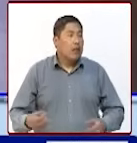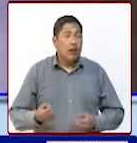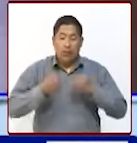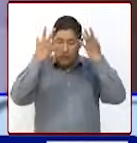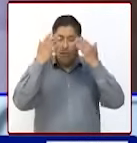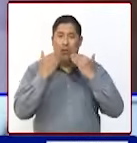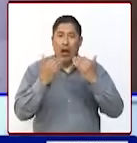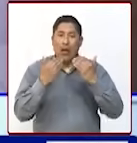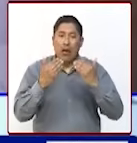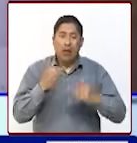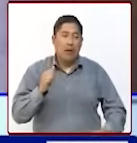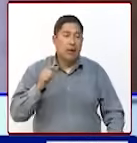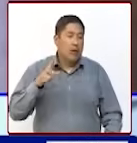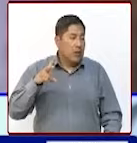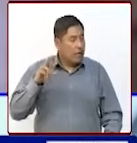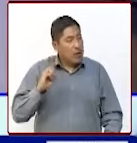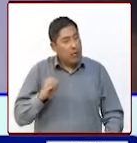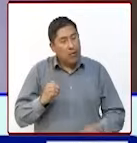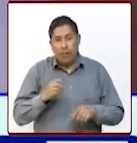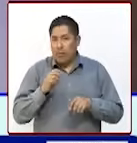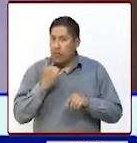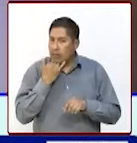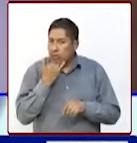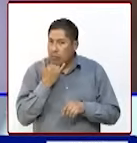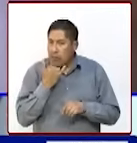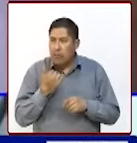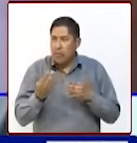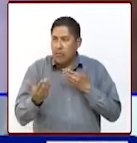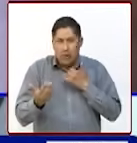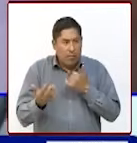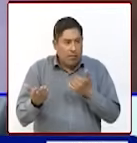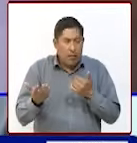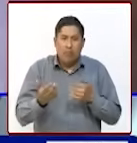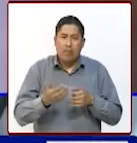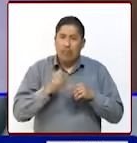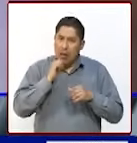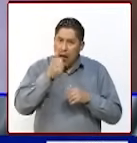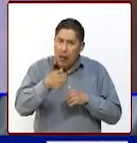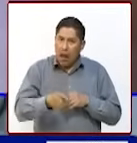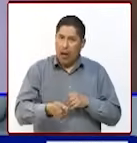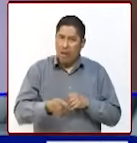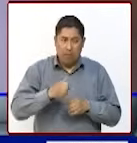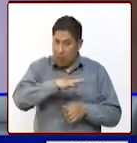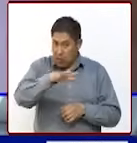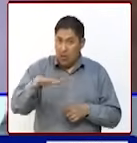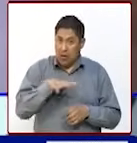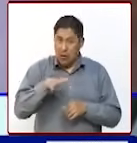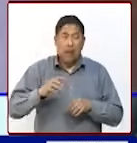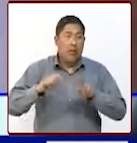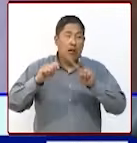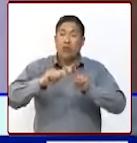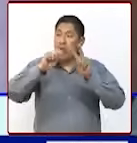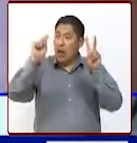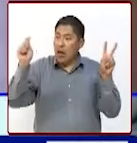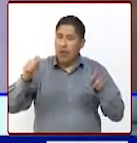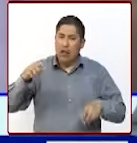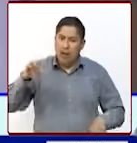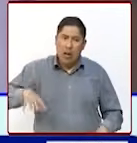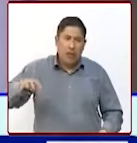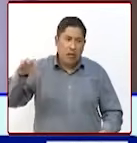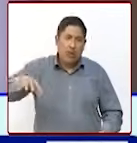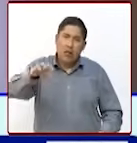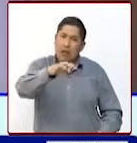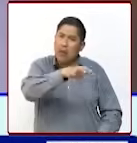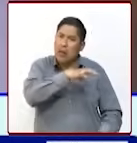Muchísimas gracias, Álvaro. Estamos al pendiente también de lo que va a ocurrir con el censo en este lugar. Son varios municipios que